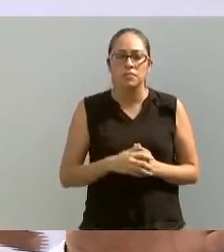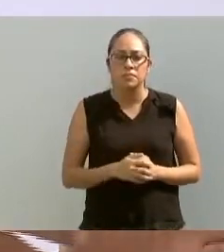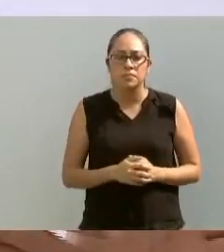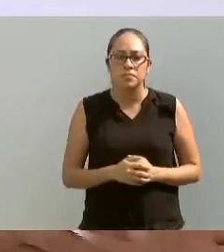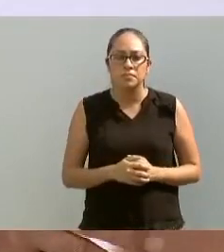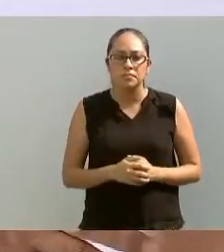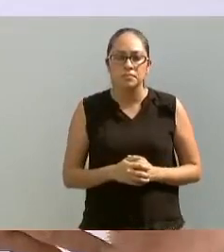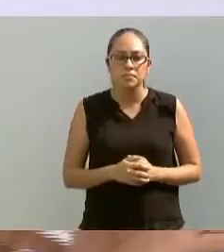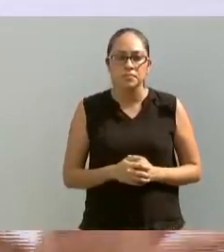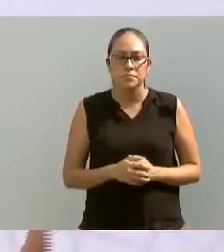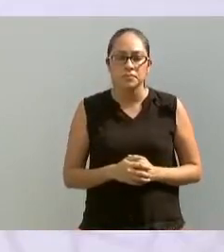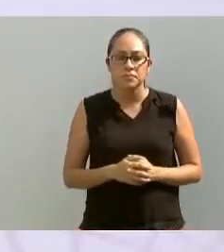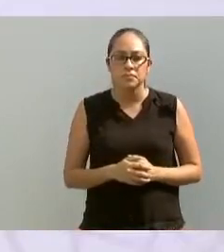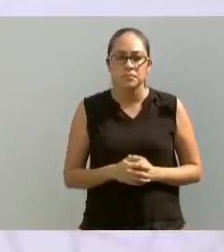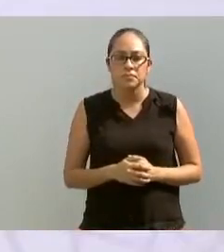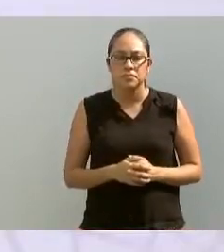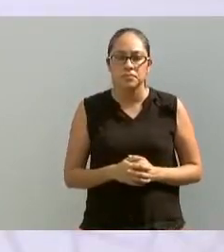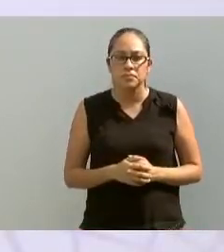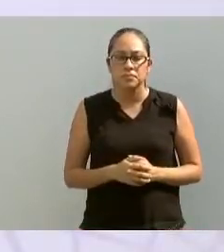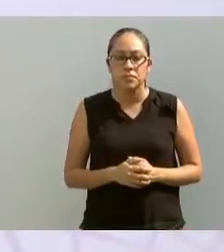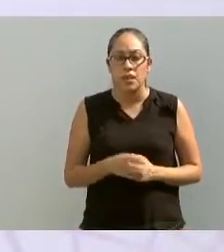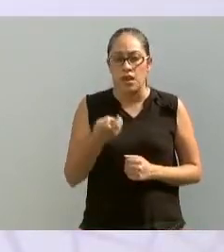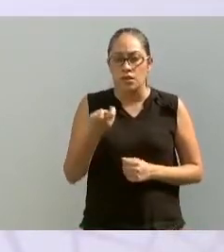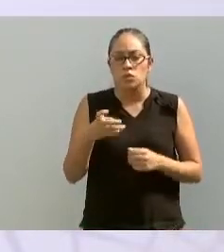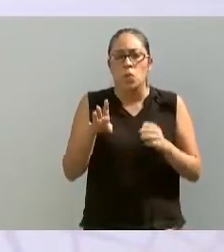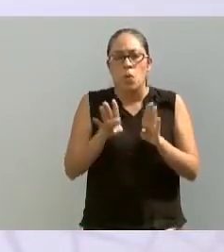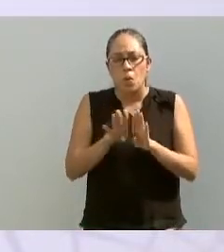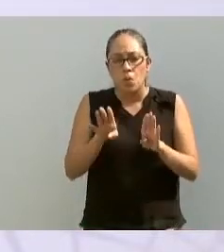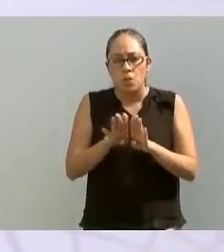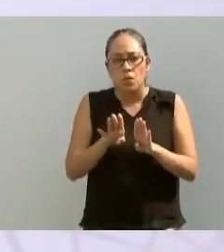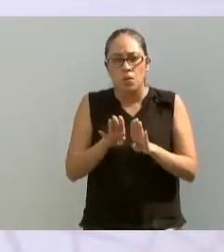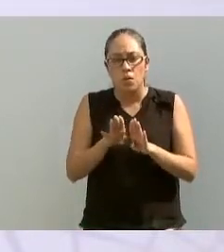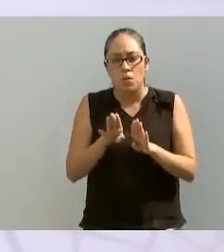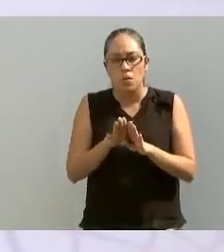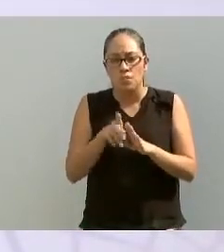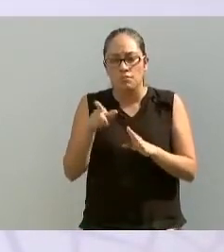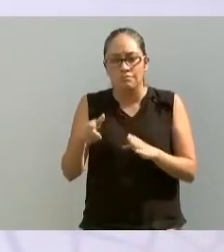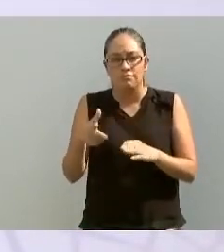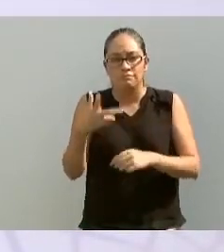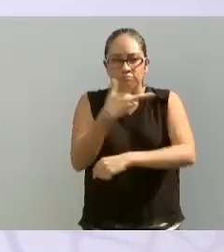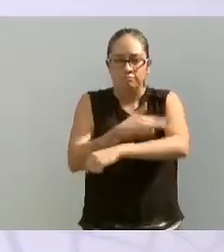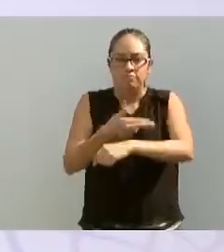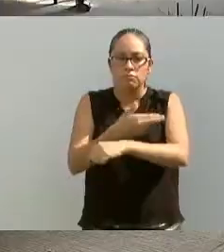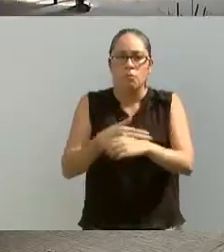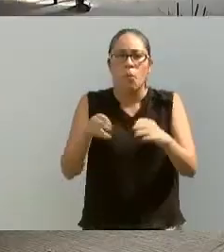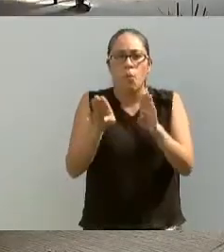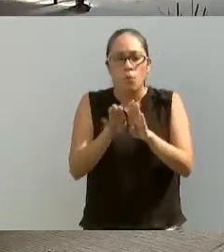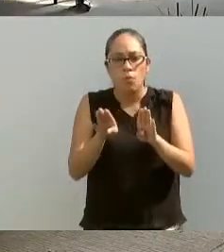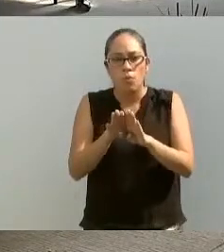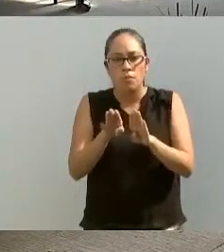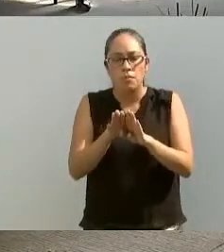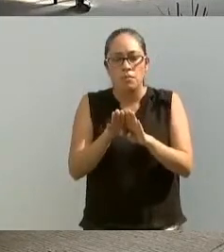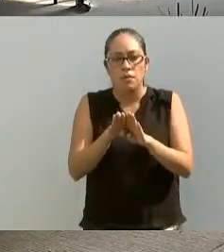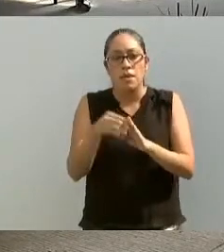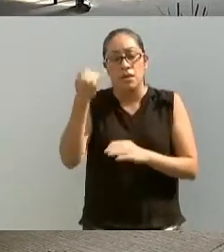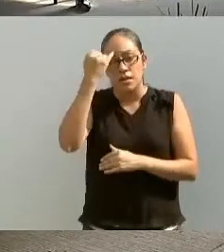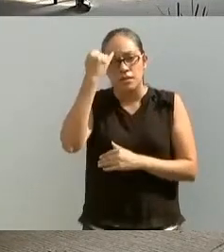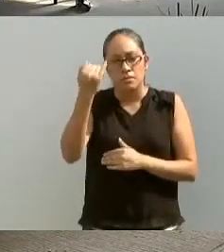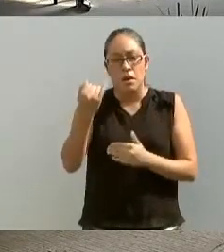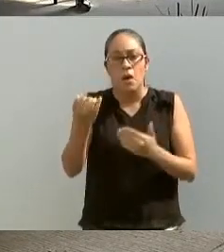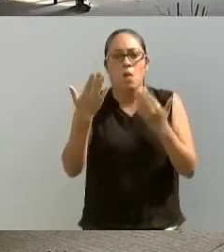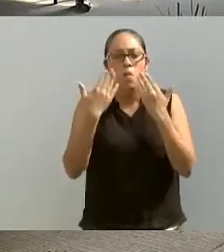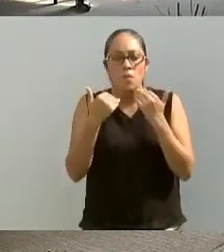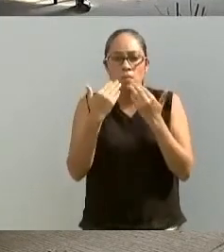cómo se administra, cómo se opera, si no se tiene